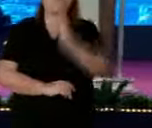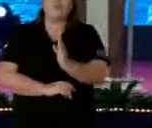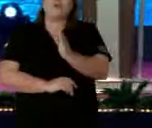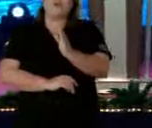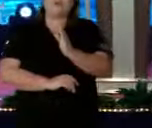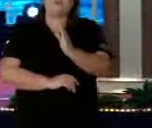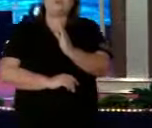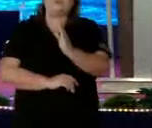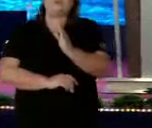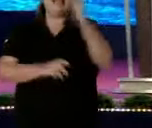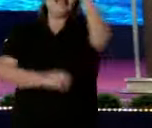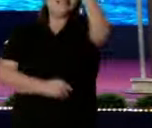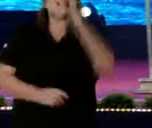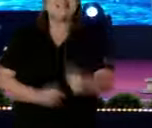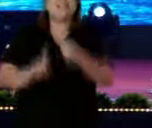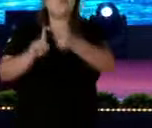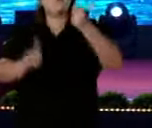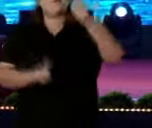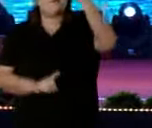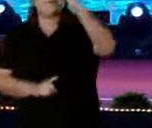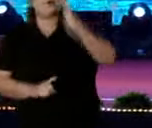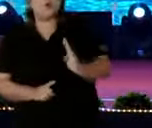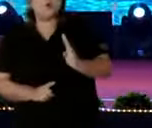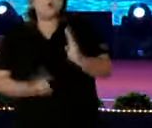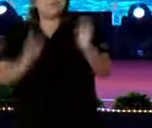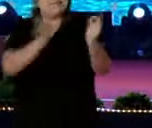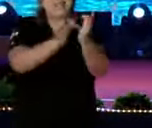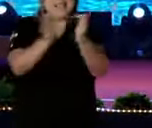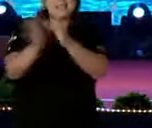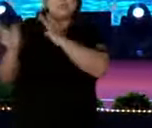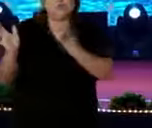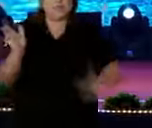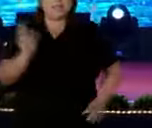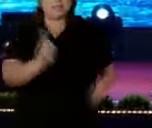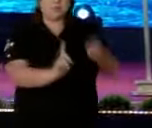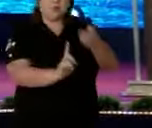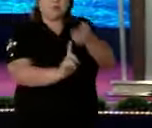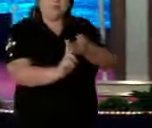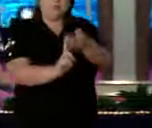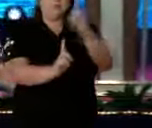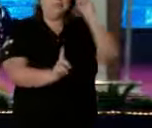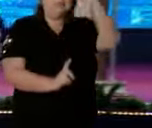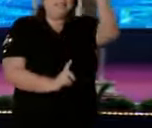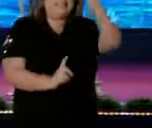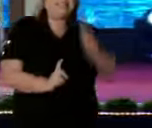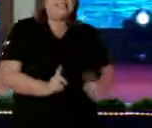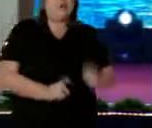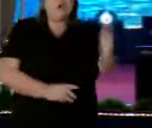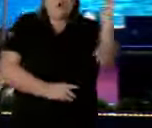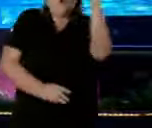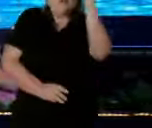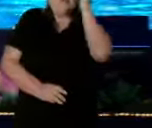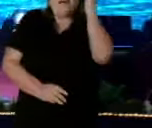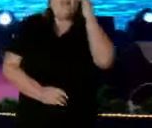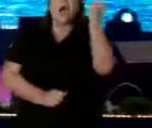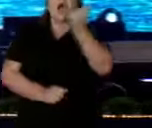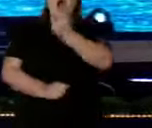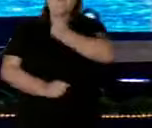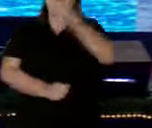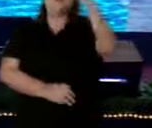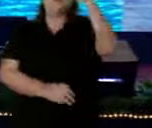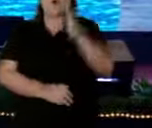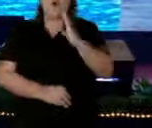testigos míos, testigos de Jesucristo, testigos del amor de Dios, testigos